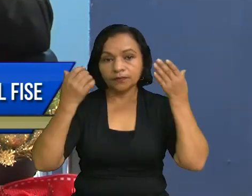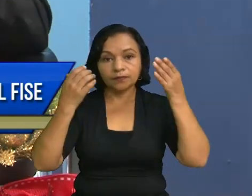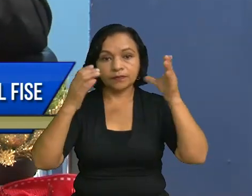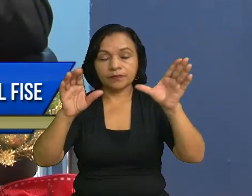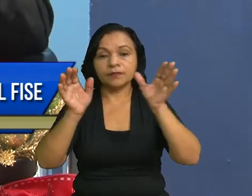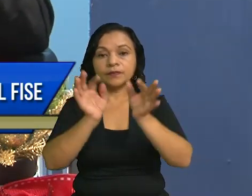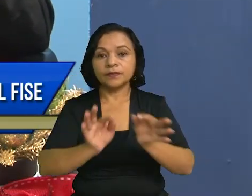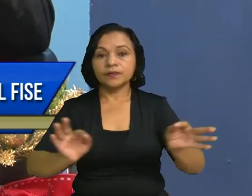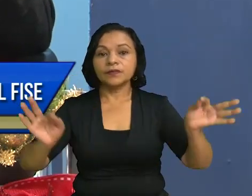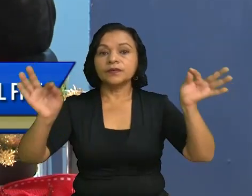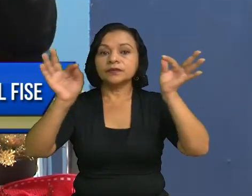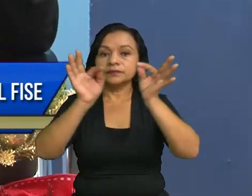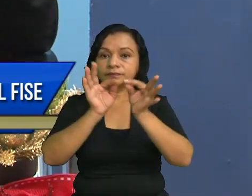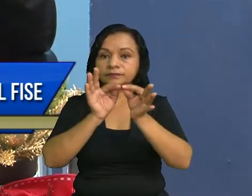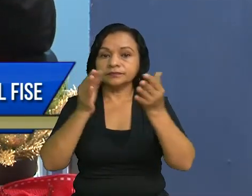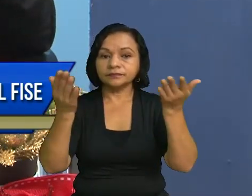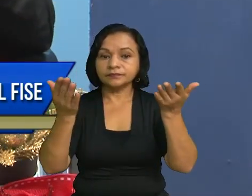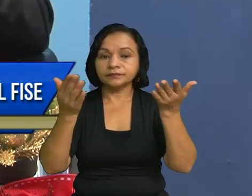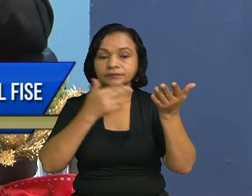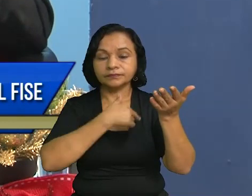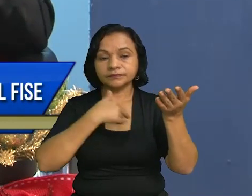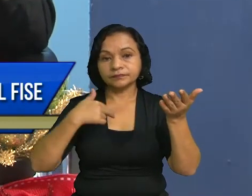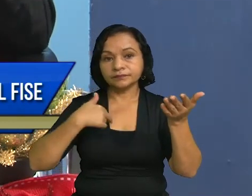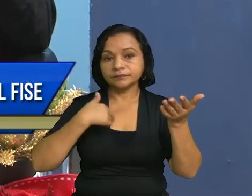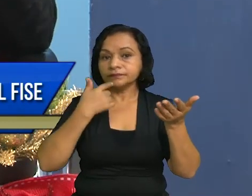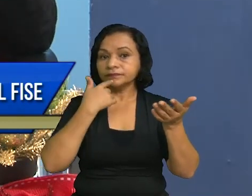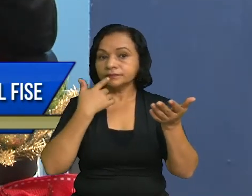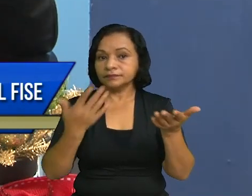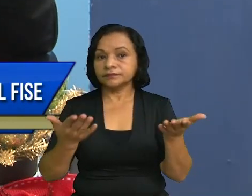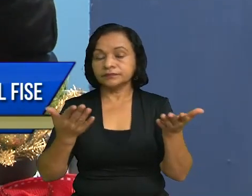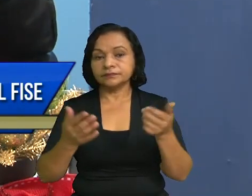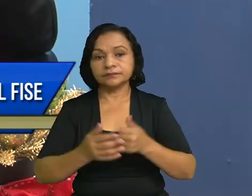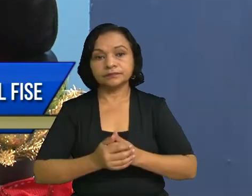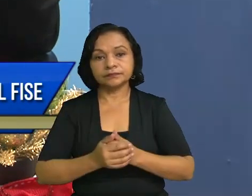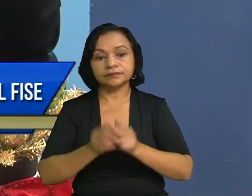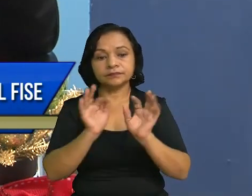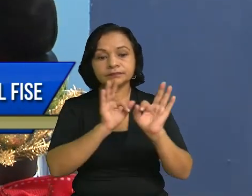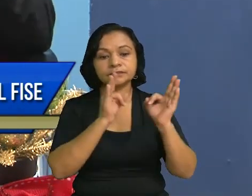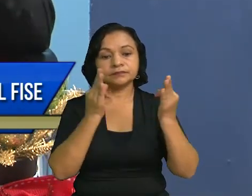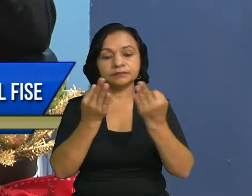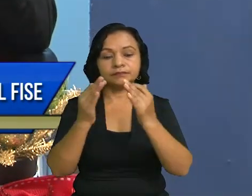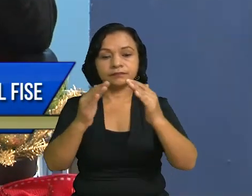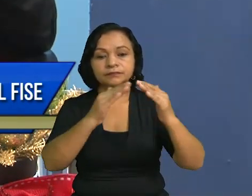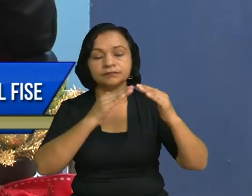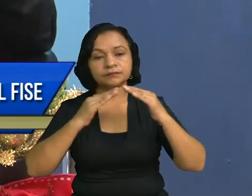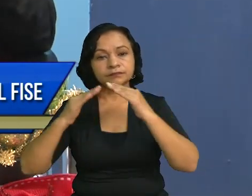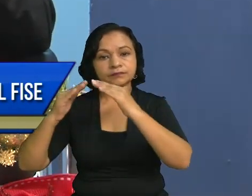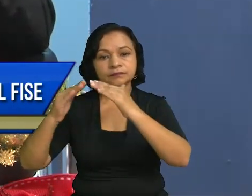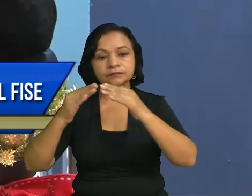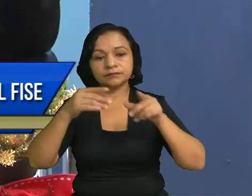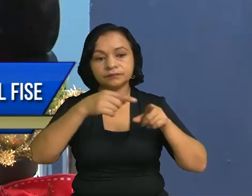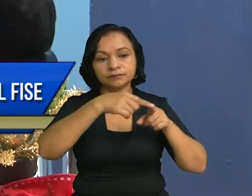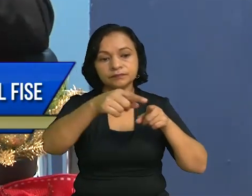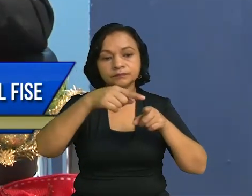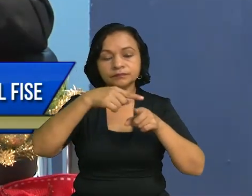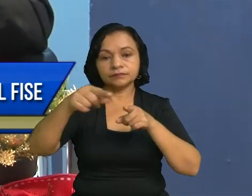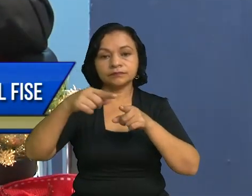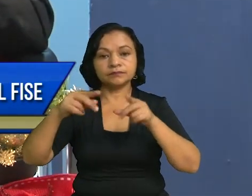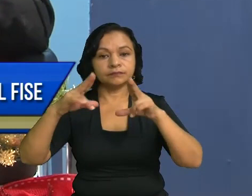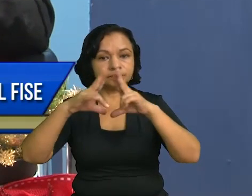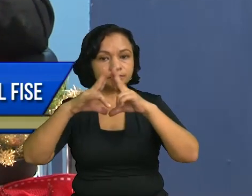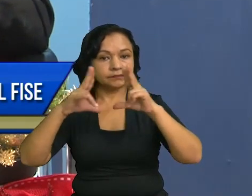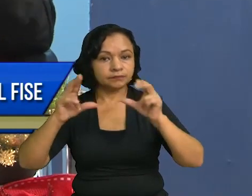directos pero también indica porque la familia la comunidad el municipio el país